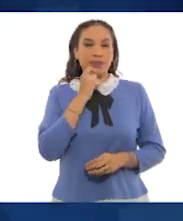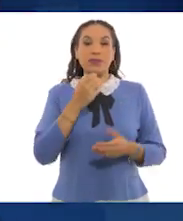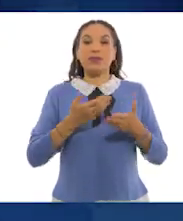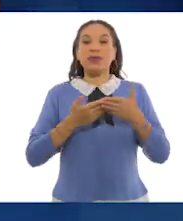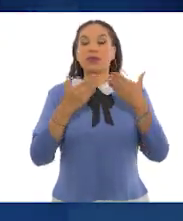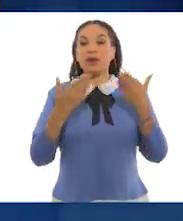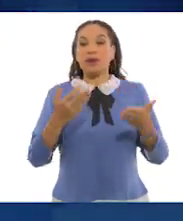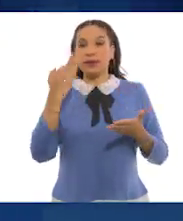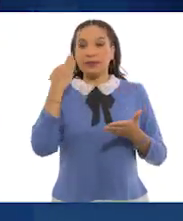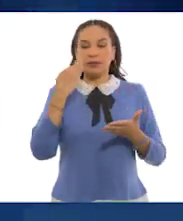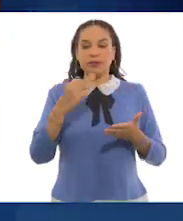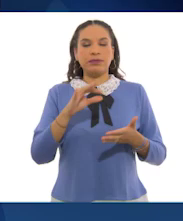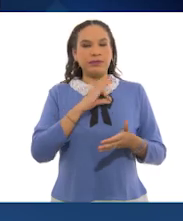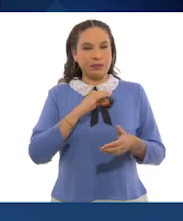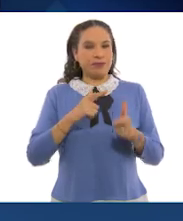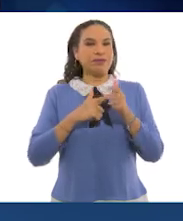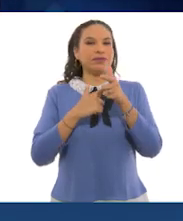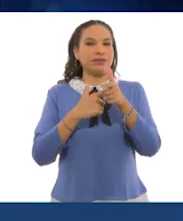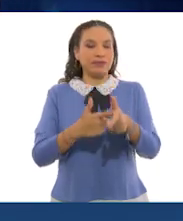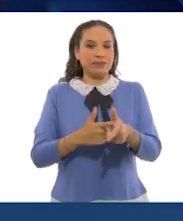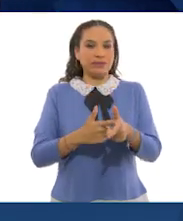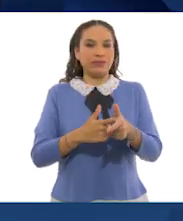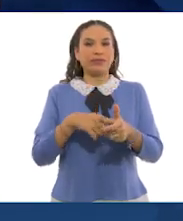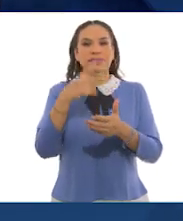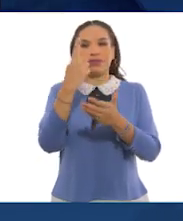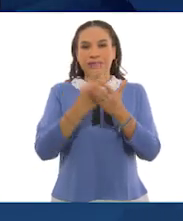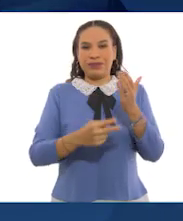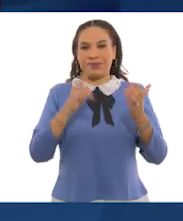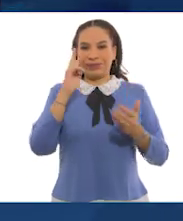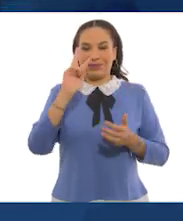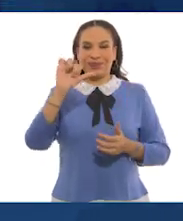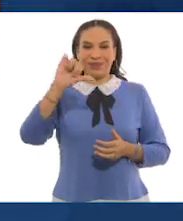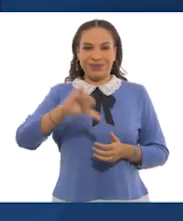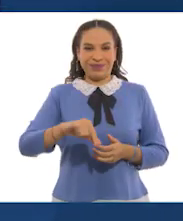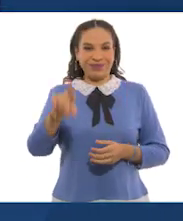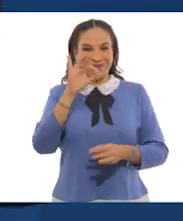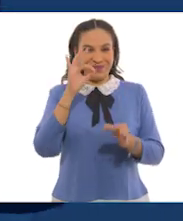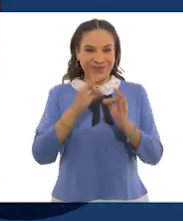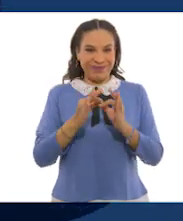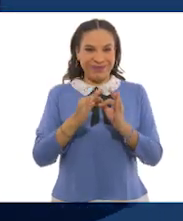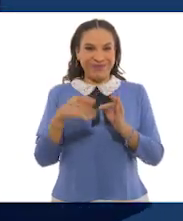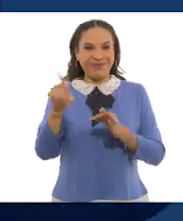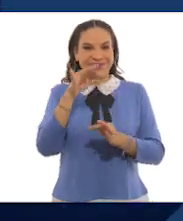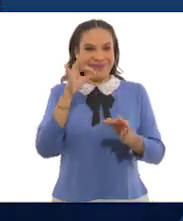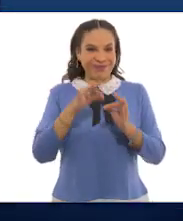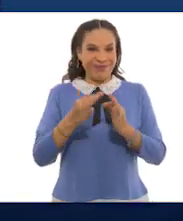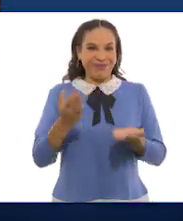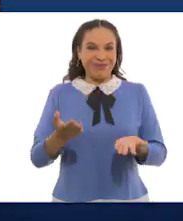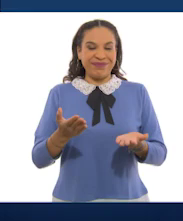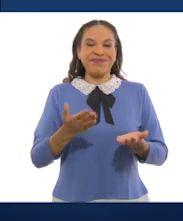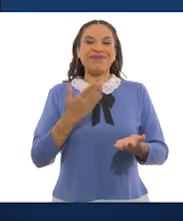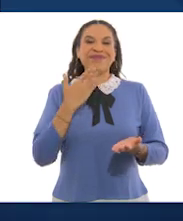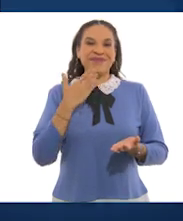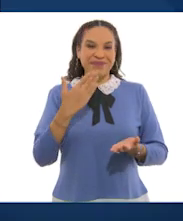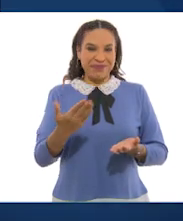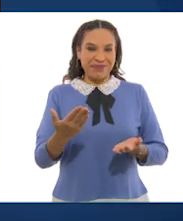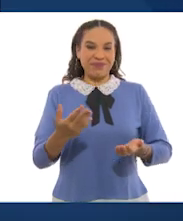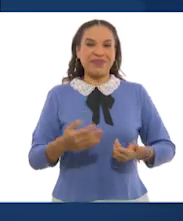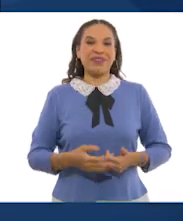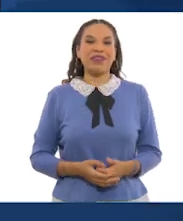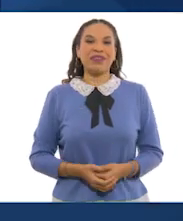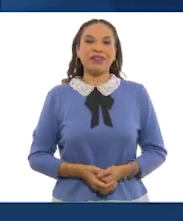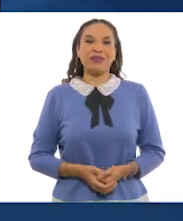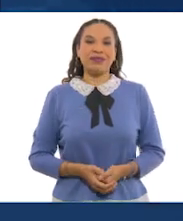Ahora es momento de seguir con el programa de hoy. ¿Listas? ¿Listos? ¡Muy